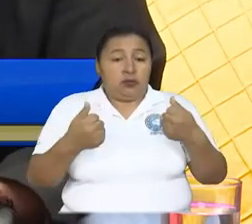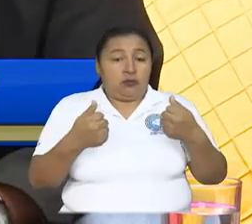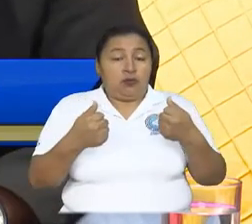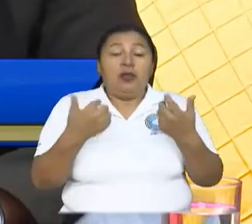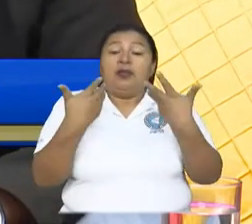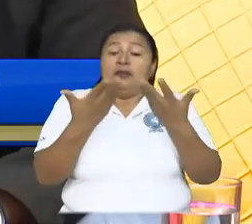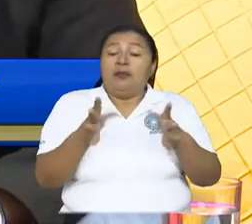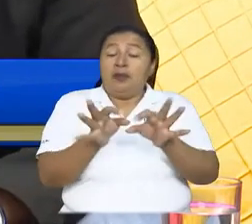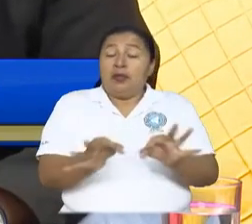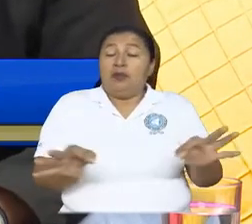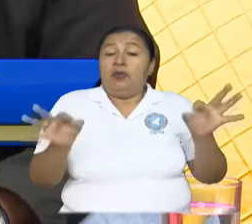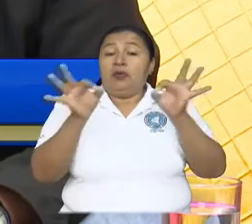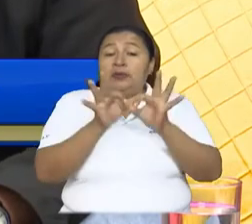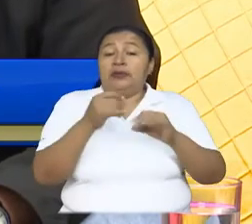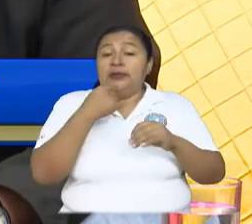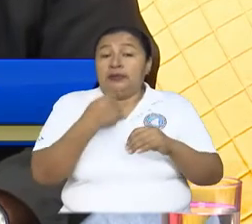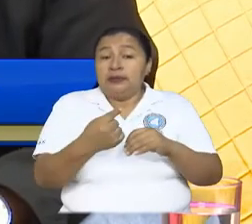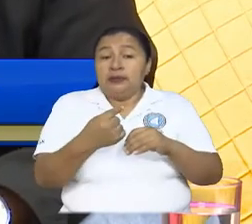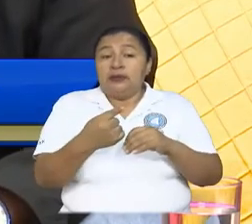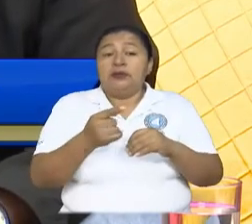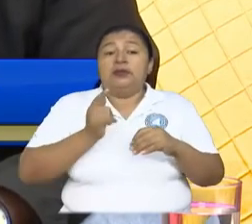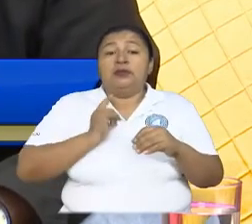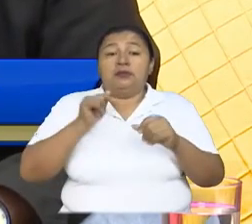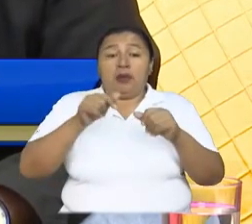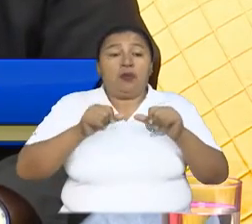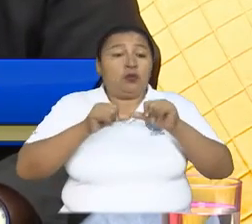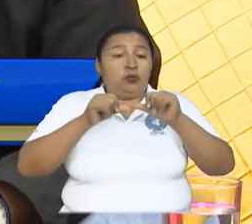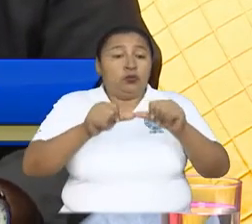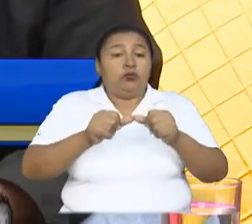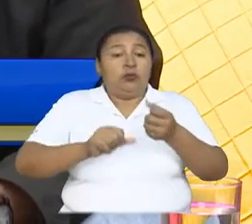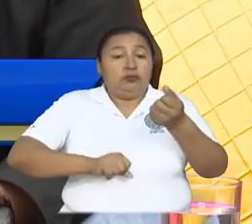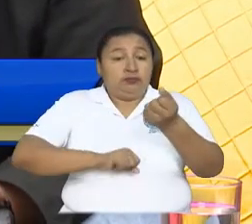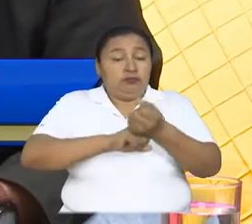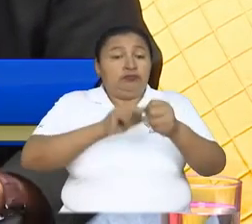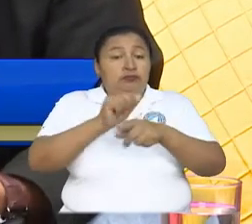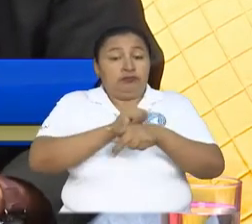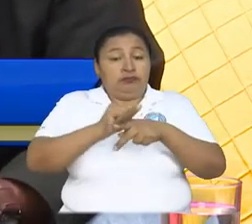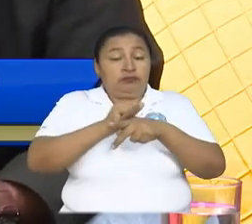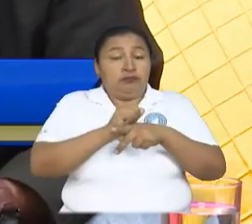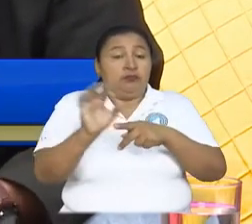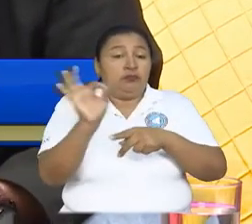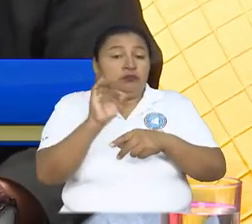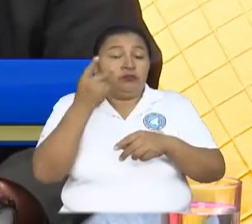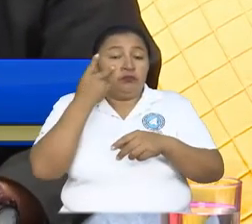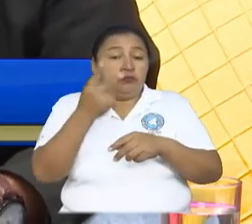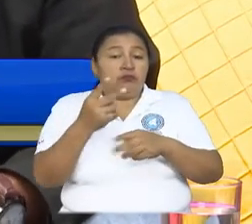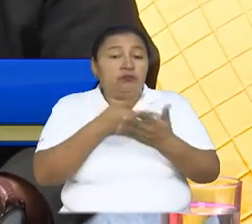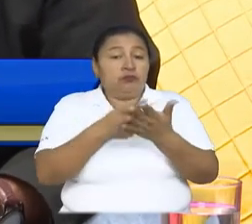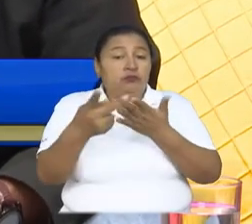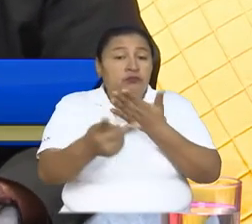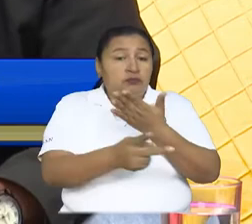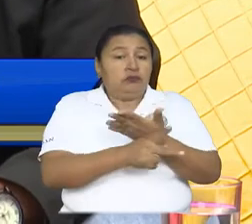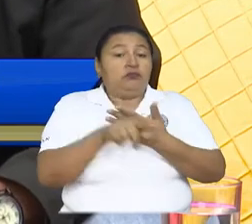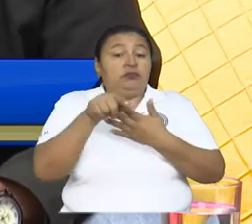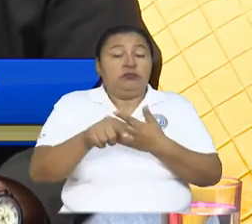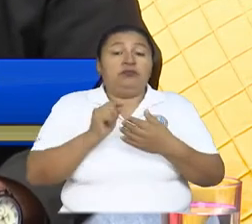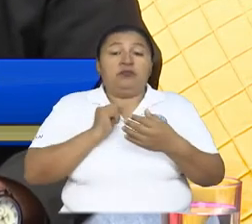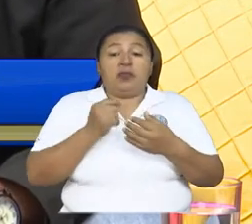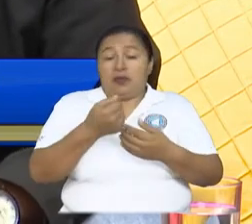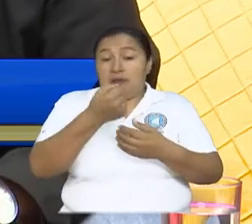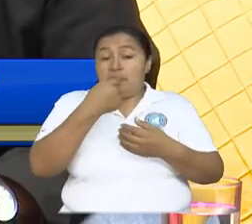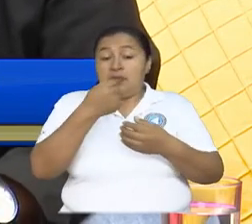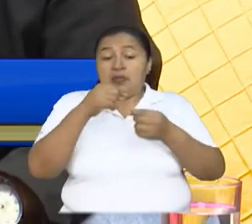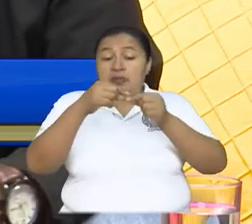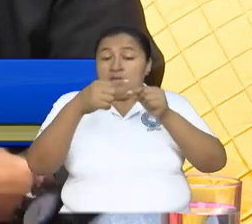importante mencionar que vamos a seguir implementando desde el punto de vista del programa de promoción de medicina natural